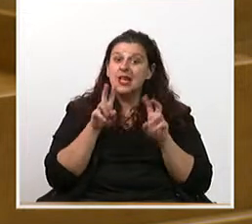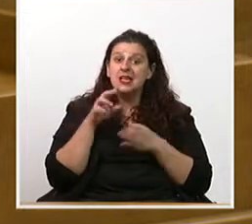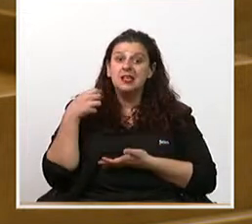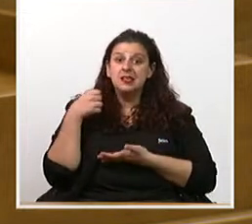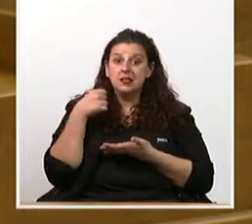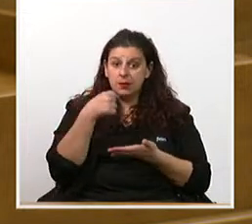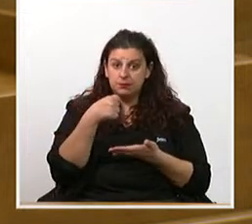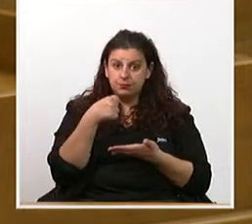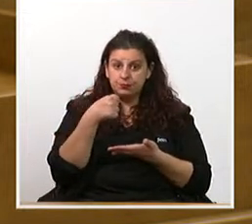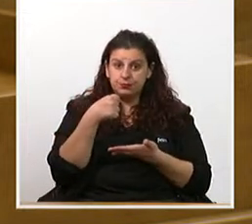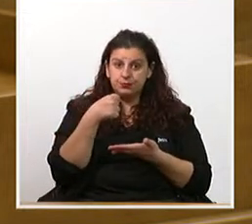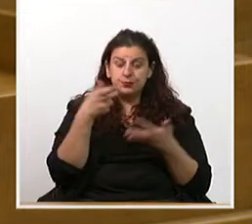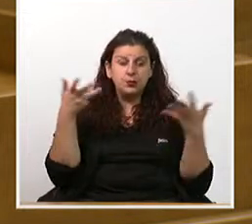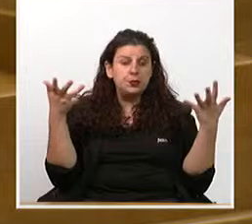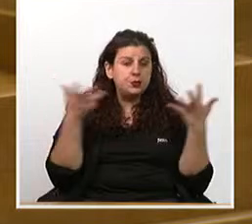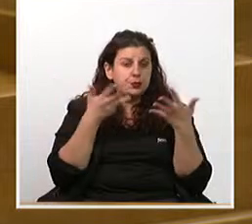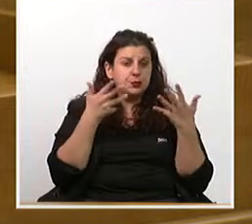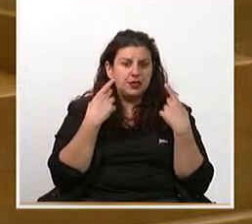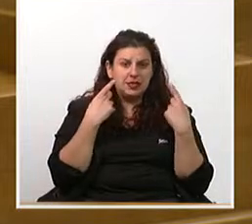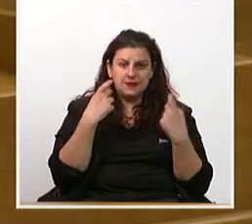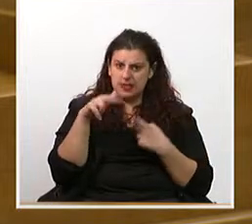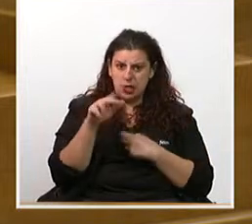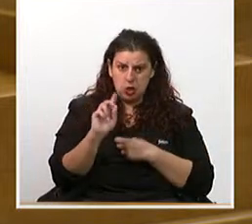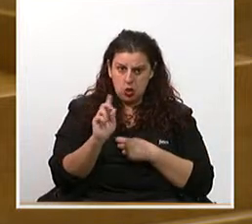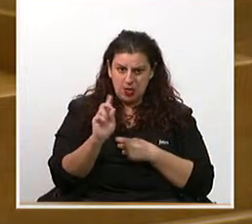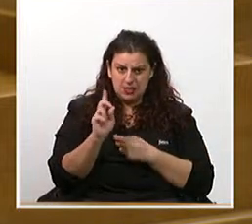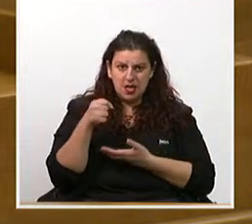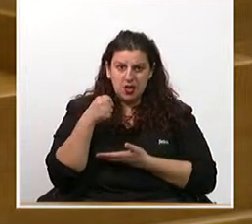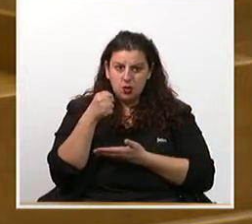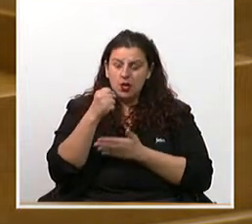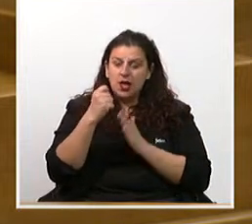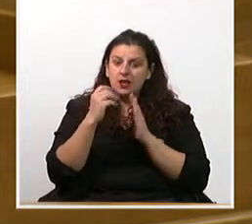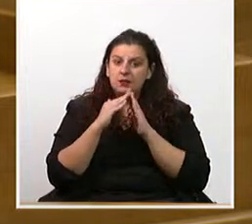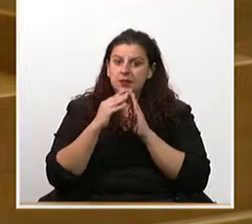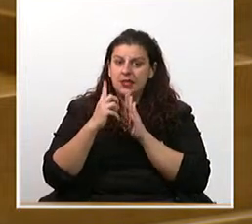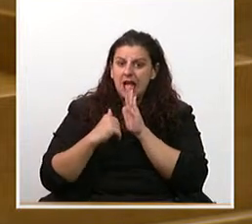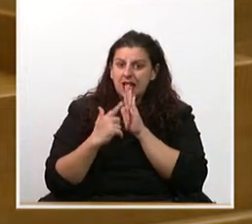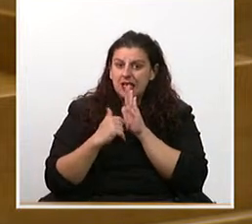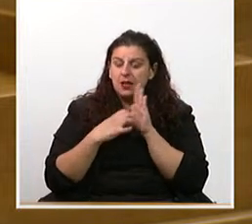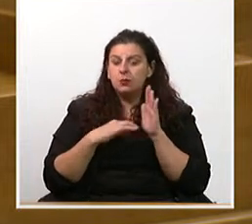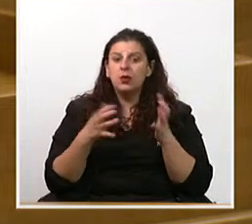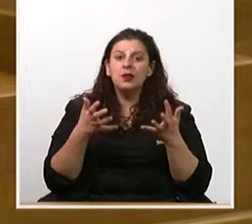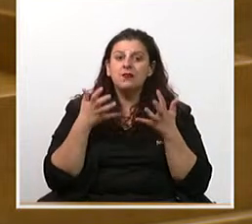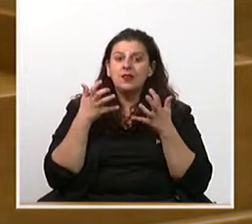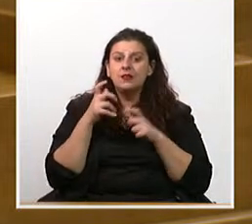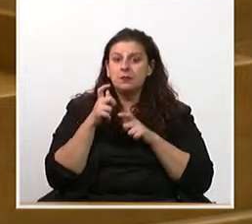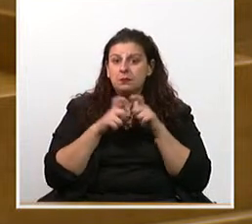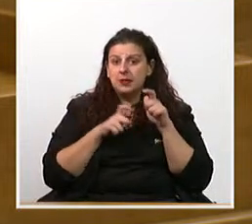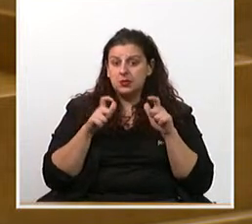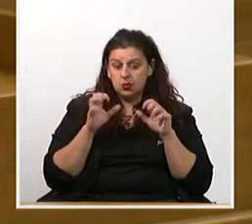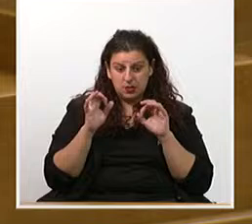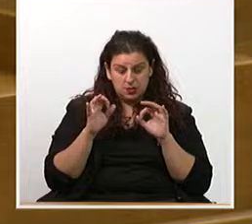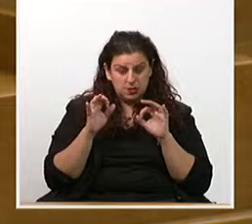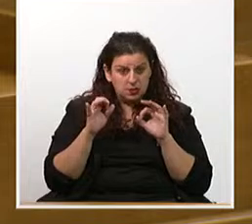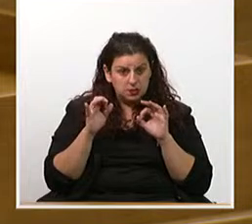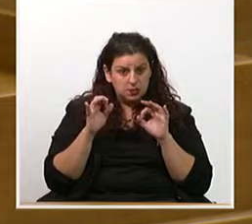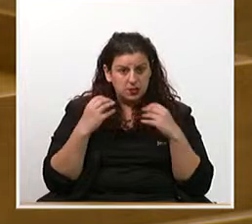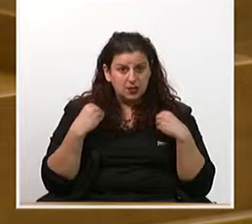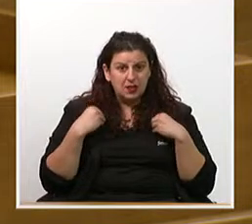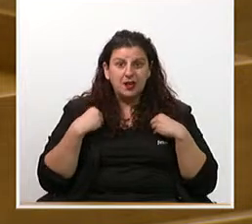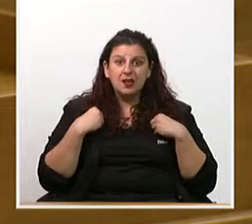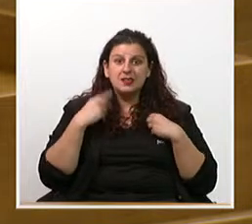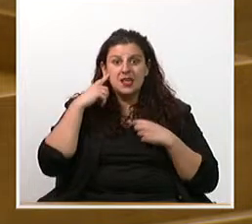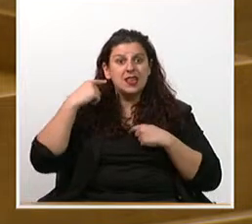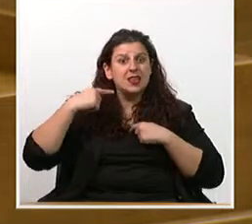son de urgencia y necesidad ayudas para alquiler de vivienda de las que podrán ser beneficiarios las personas que en el momento de producirse el incendio tuvieran su residencia habitual y